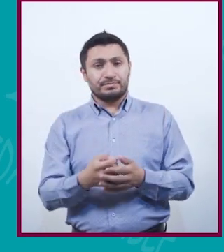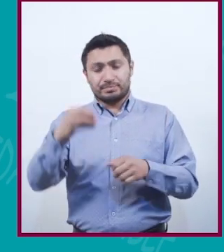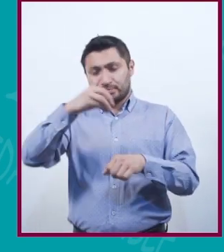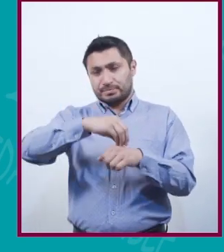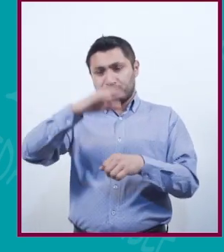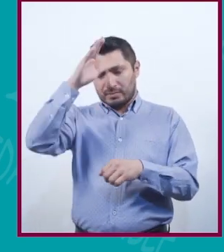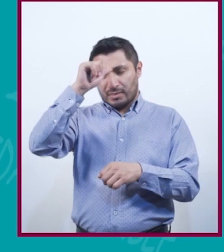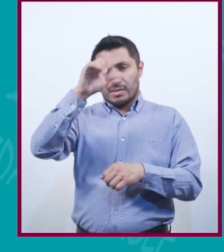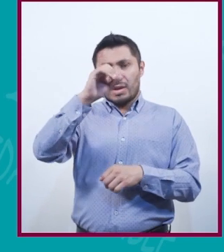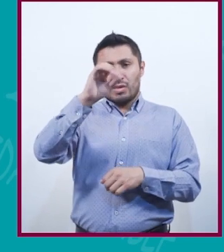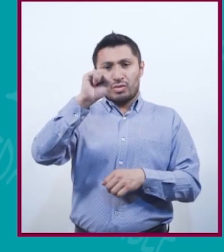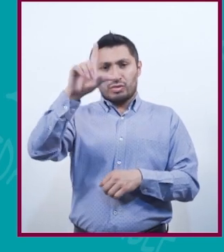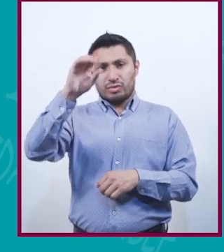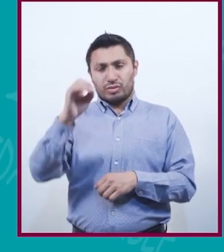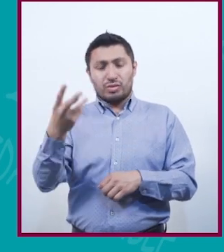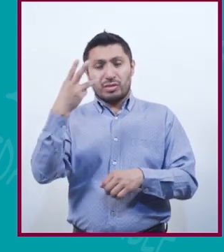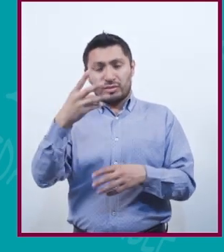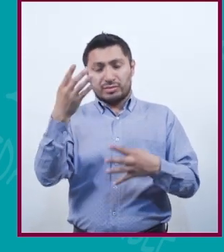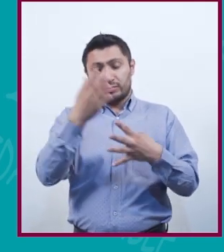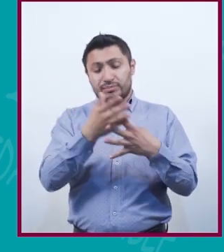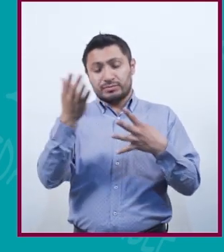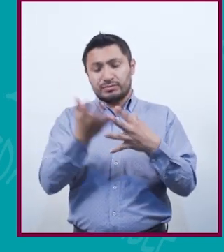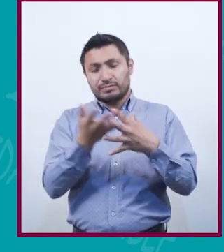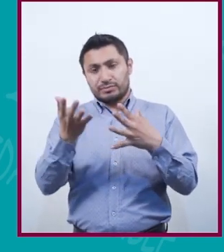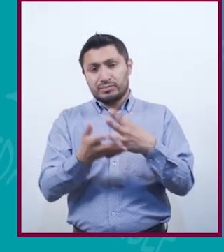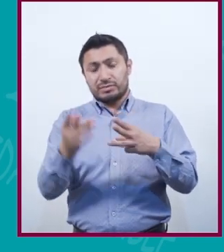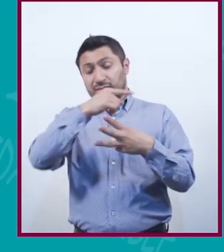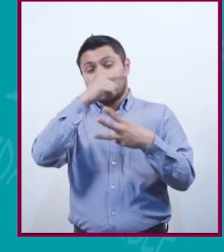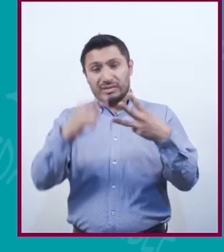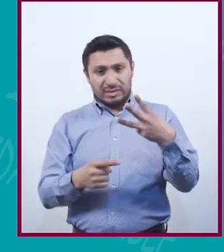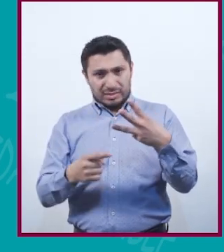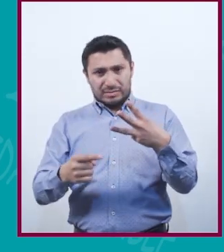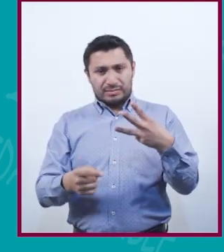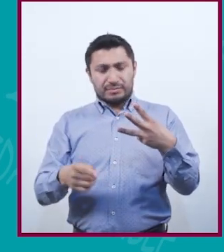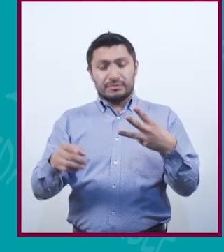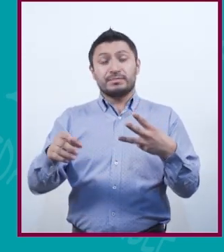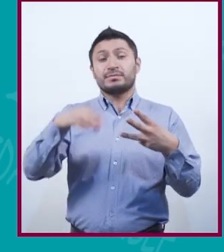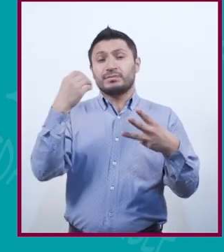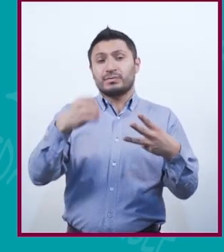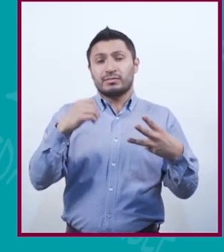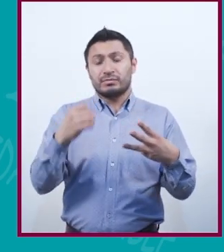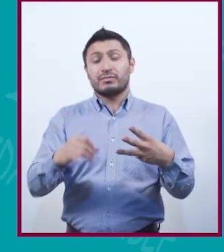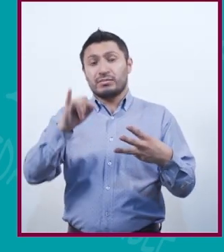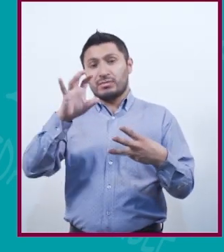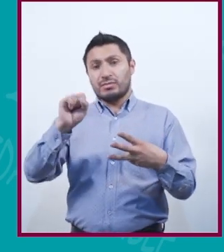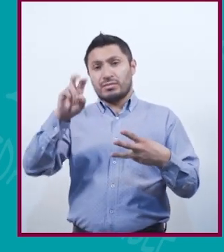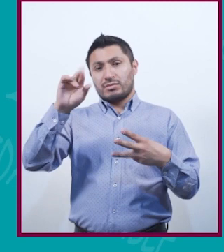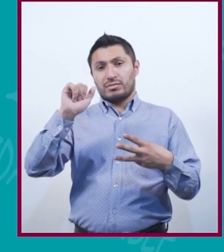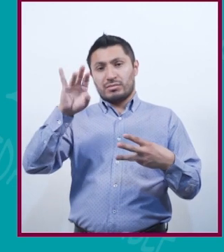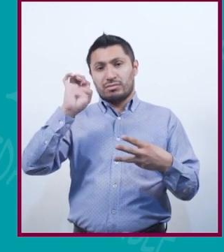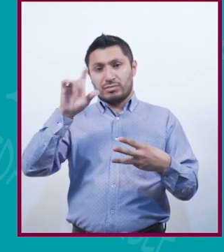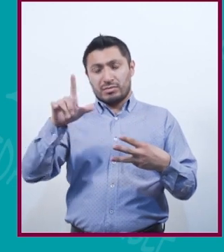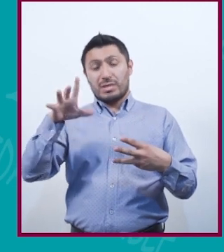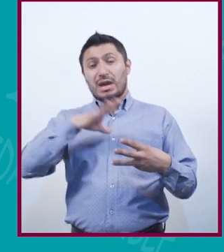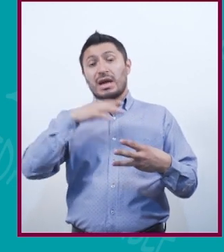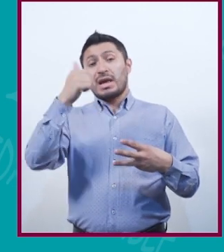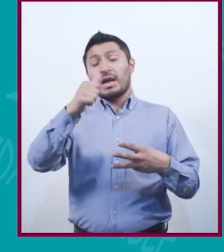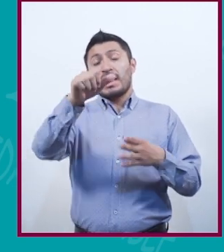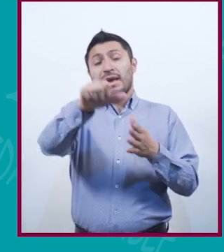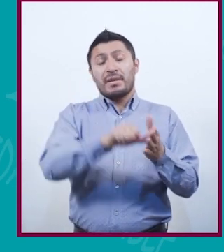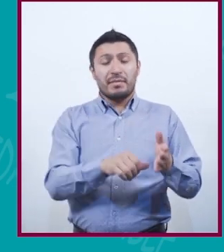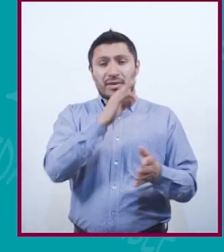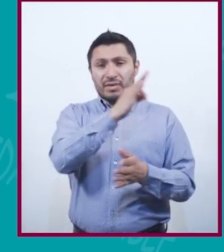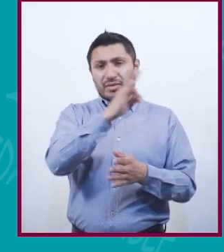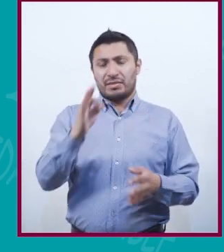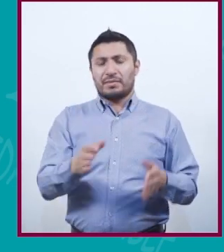acuerdos de Oslo especificaron 3 etapas de retiro de la ocupación israelí en intervalos de